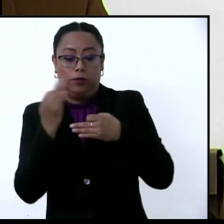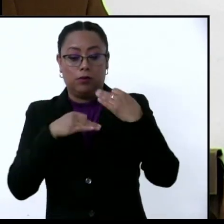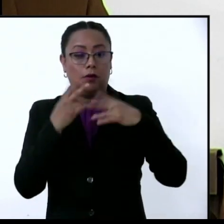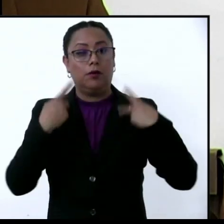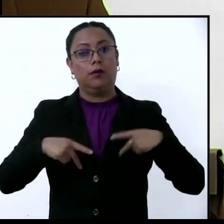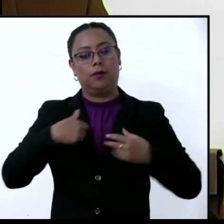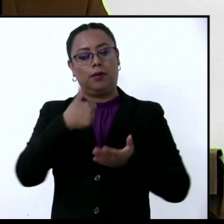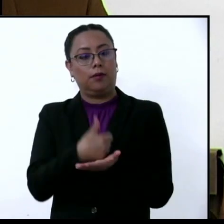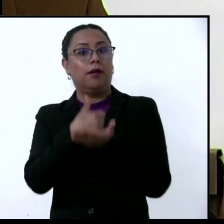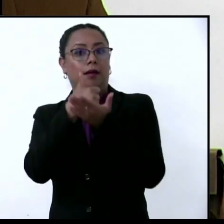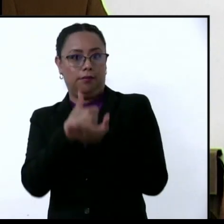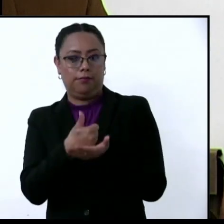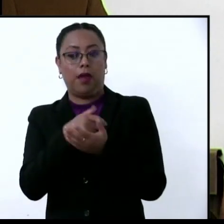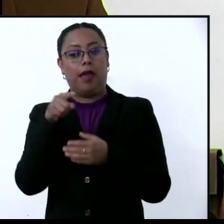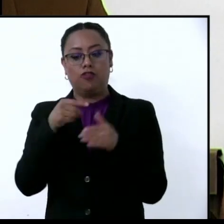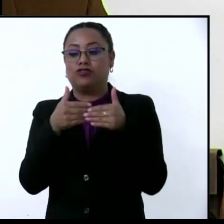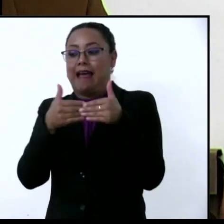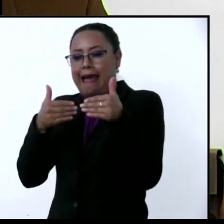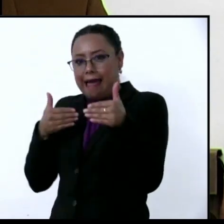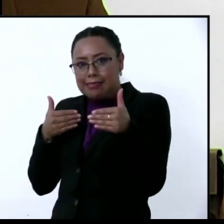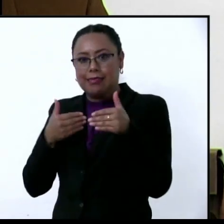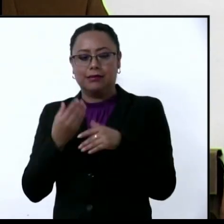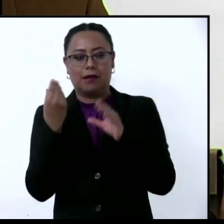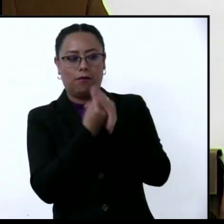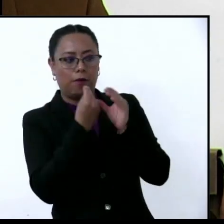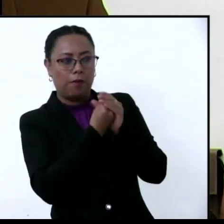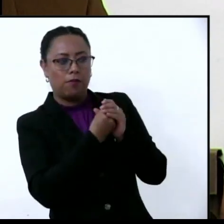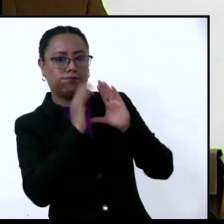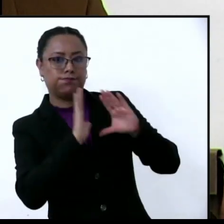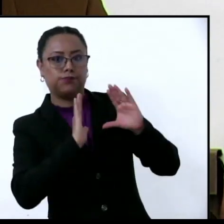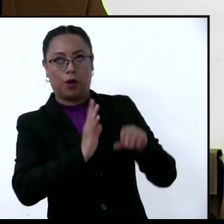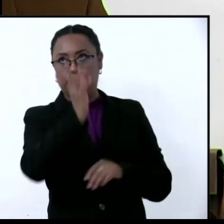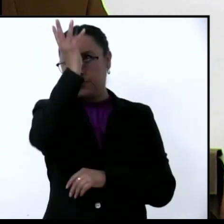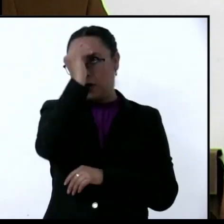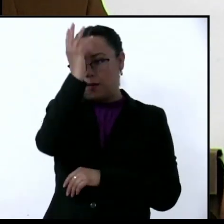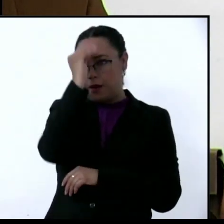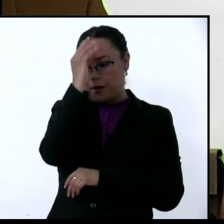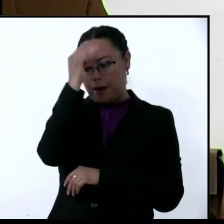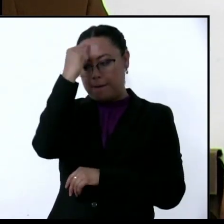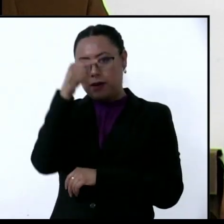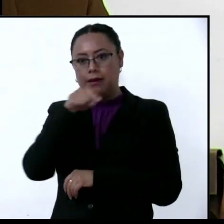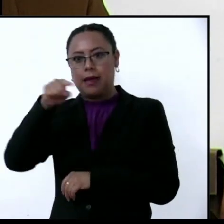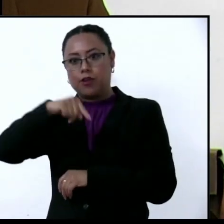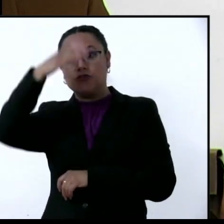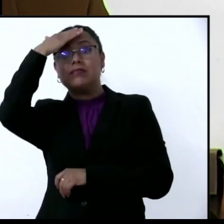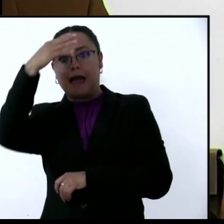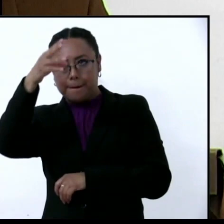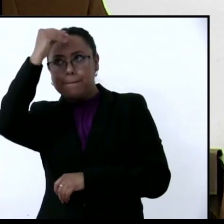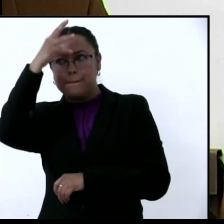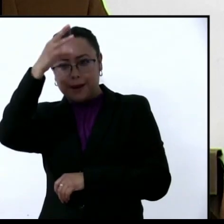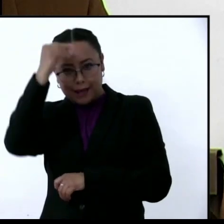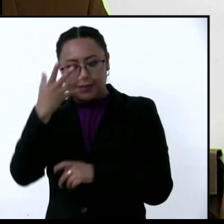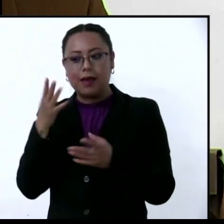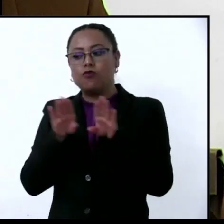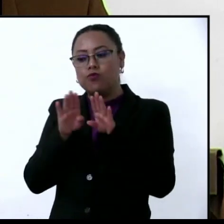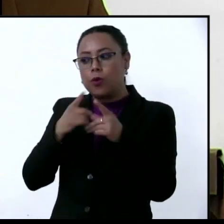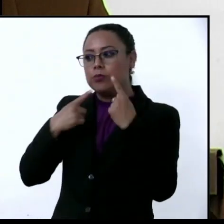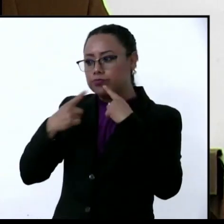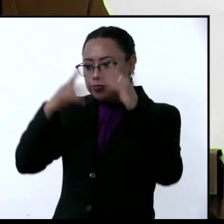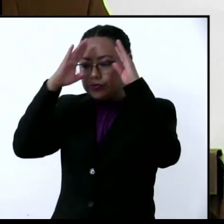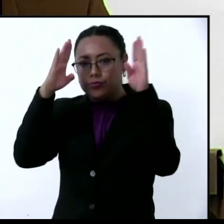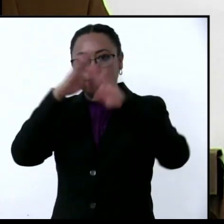con procesos de capacitación en técnicas de mediación laboral, con capacidades de conciliación a través